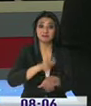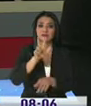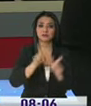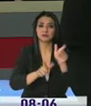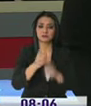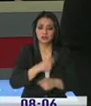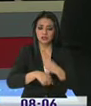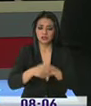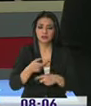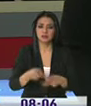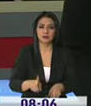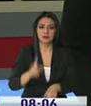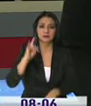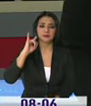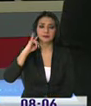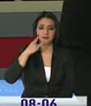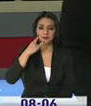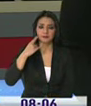entre ellas una menor de edad.